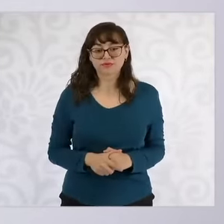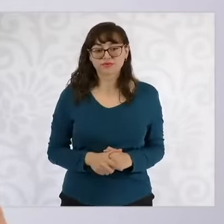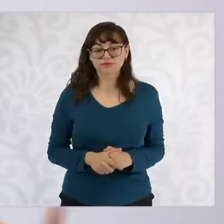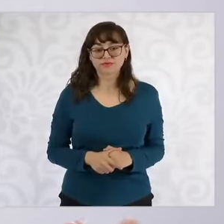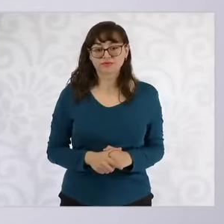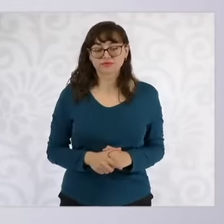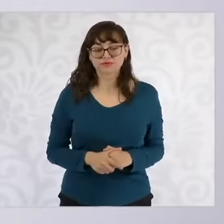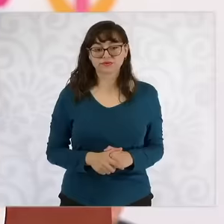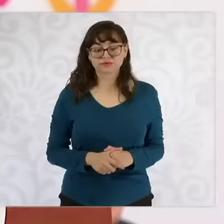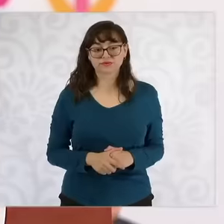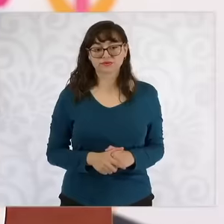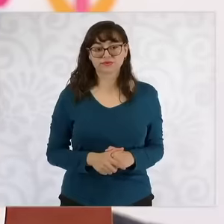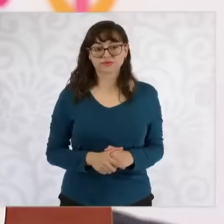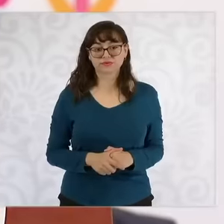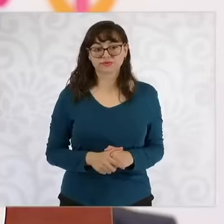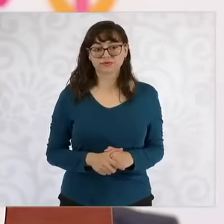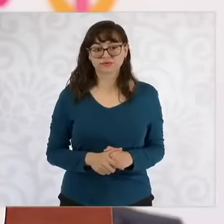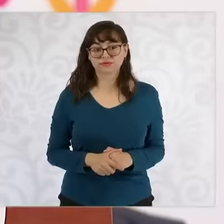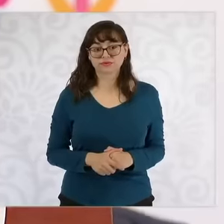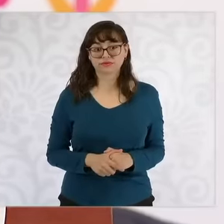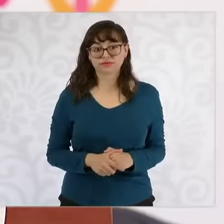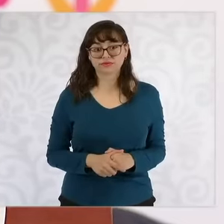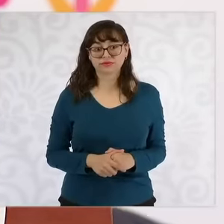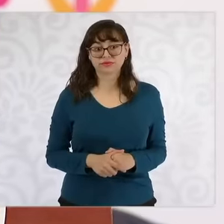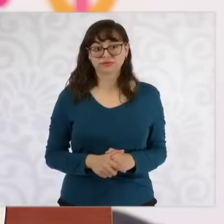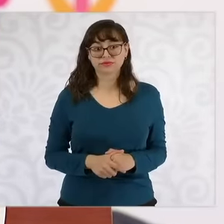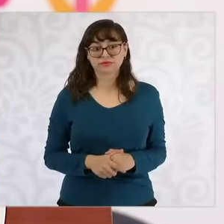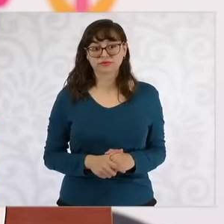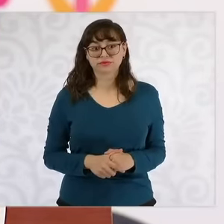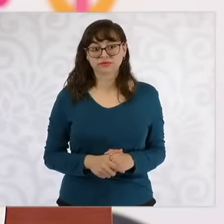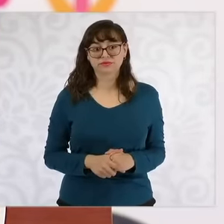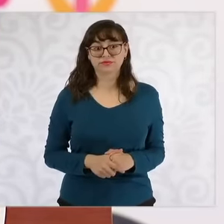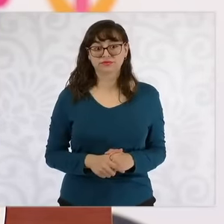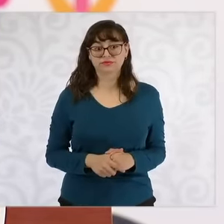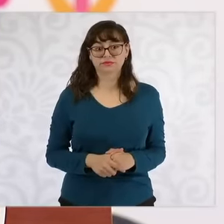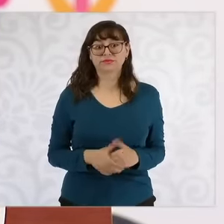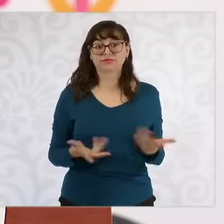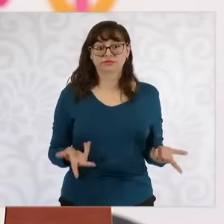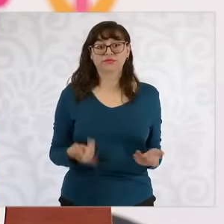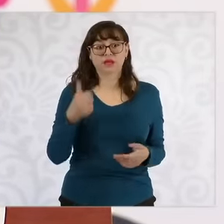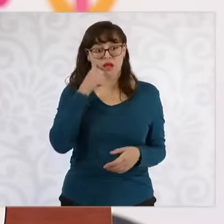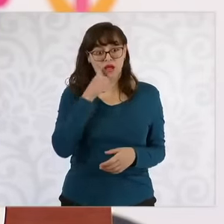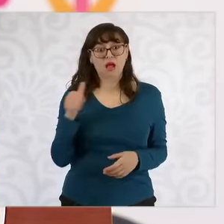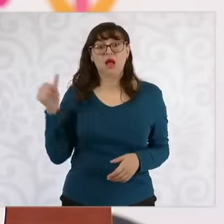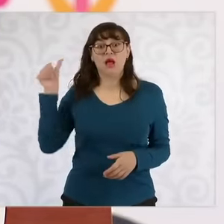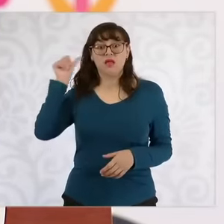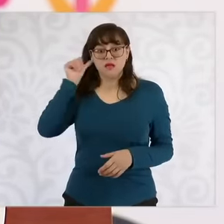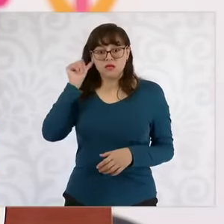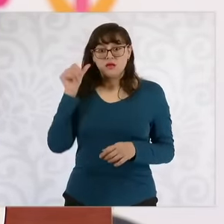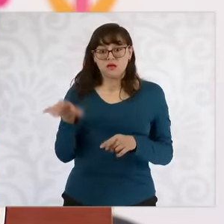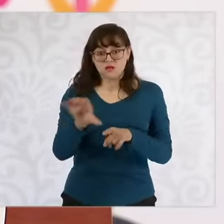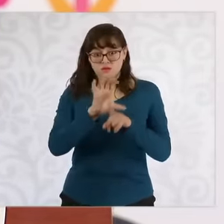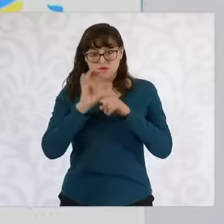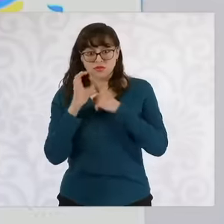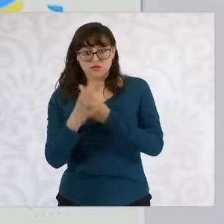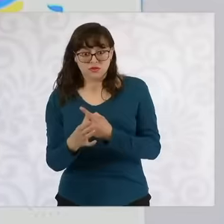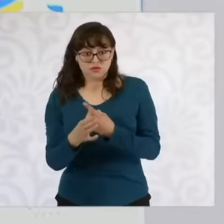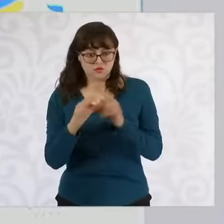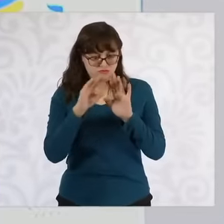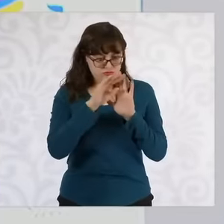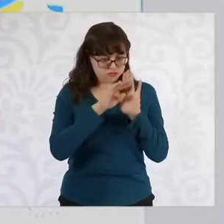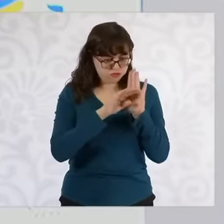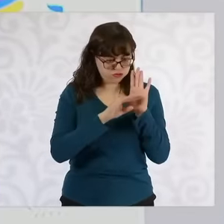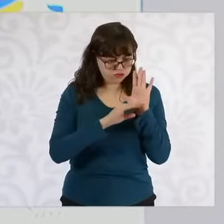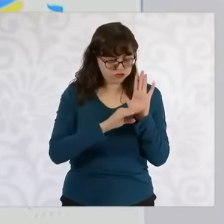Y las comisiones que ayer publicaron sus convocatorias, pues tienen que pensar